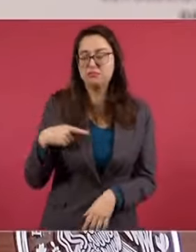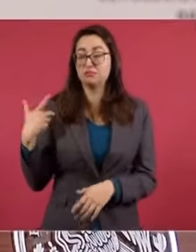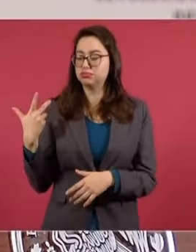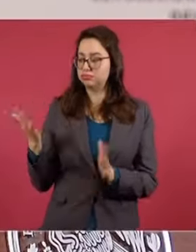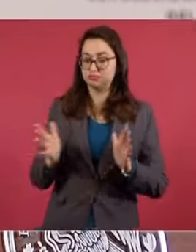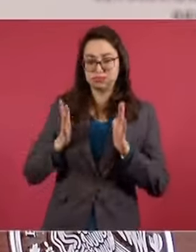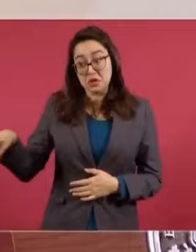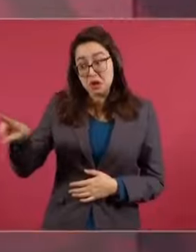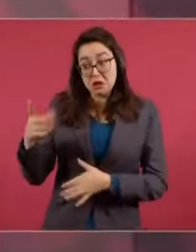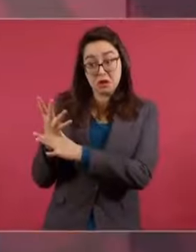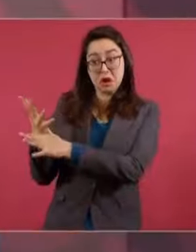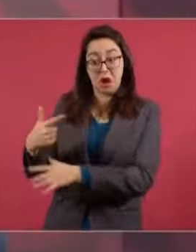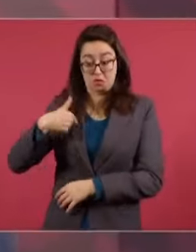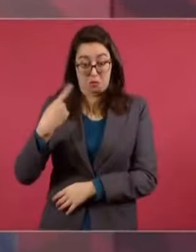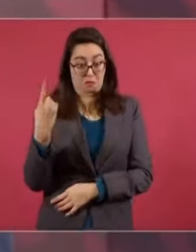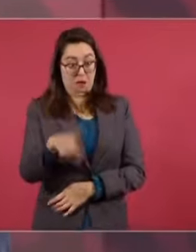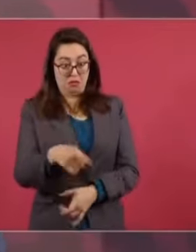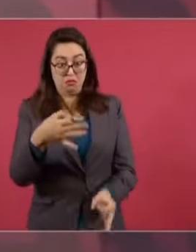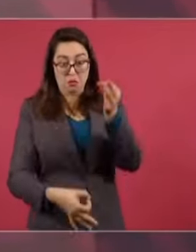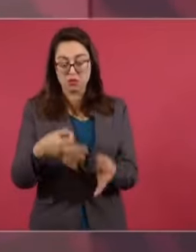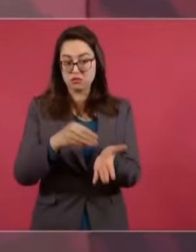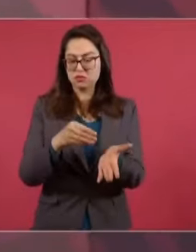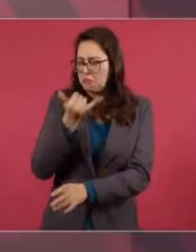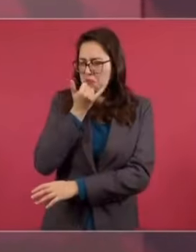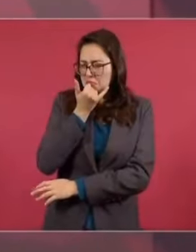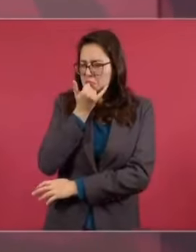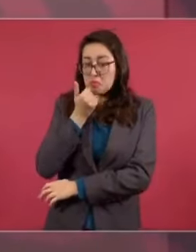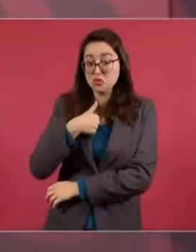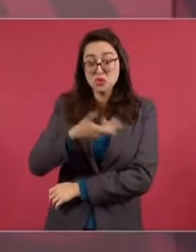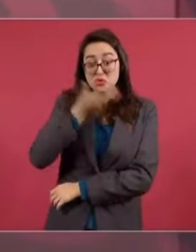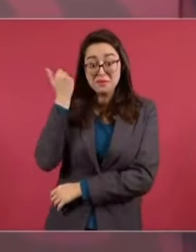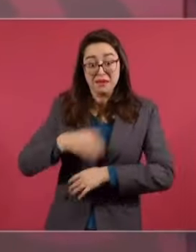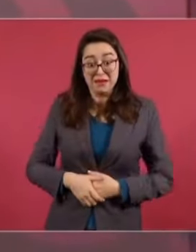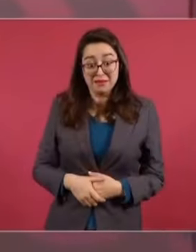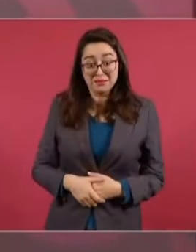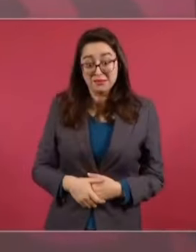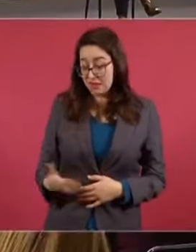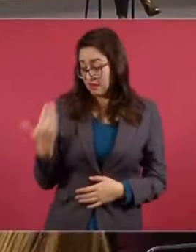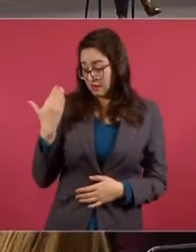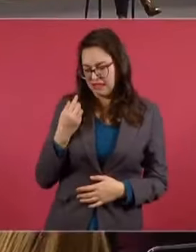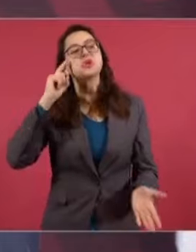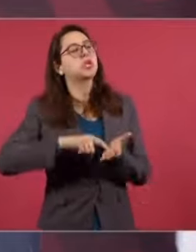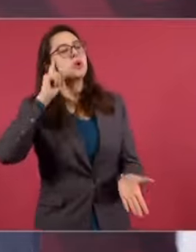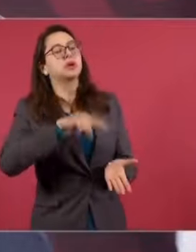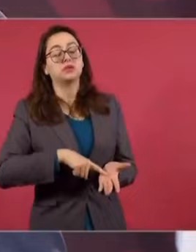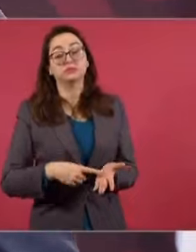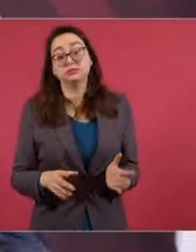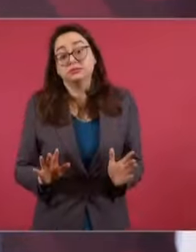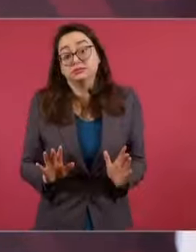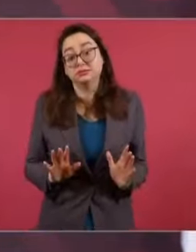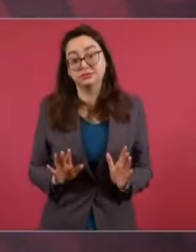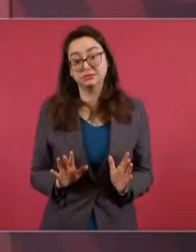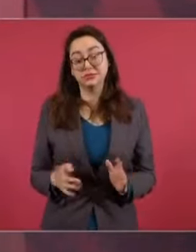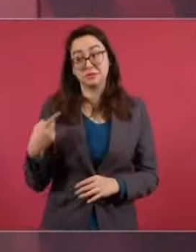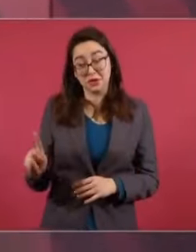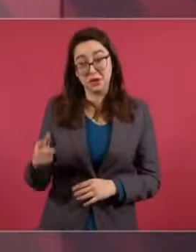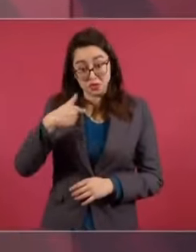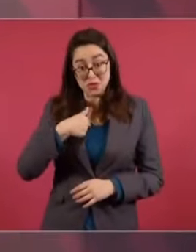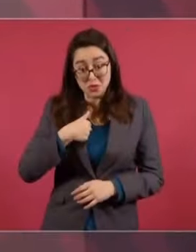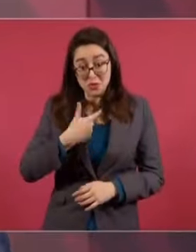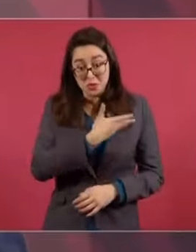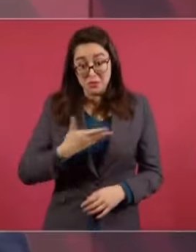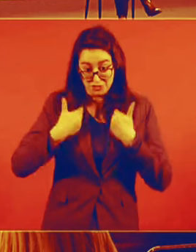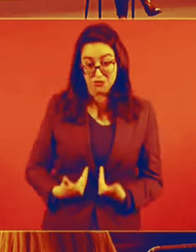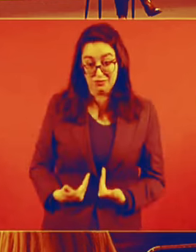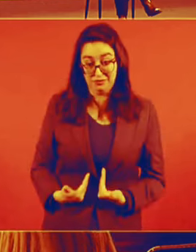creer que yo me enteré de que estaba abierto ese caso hace 3 meses, 4 meses. Que hasta hace 4 meses me enteré, yo,